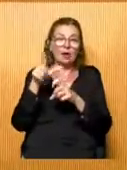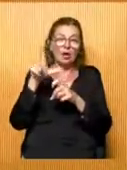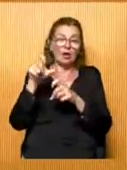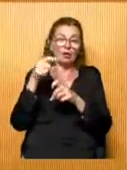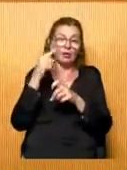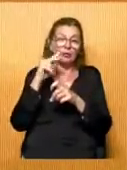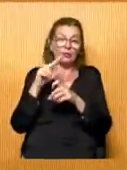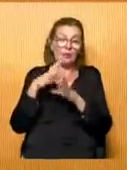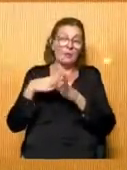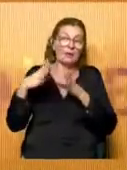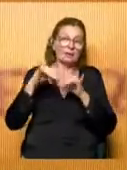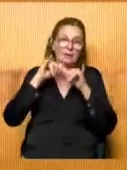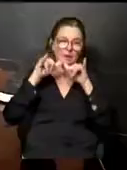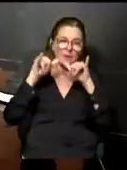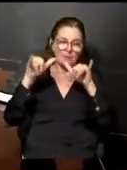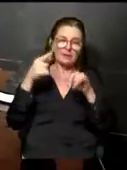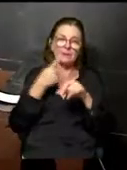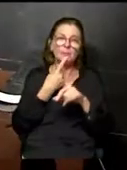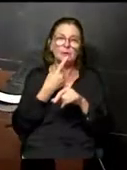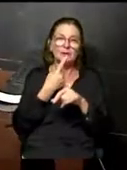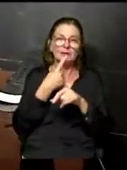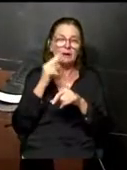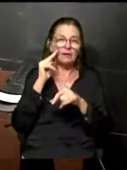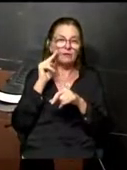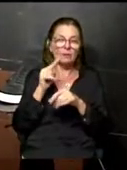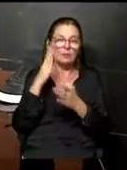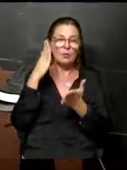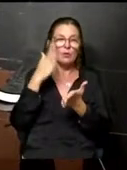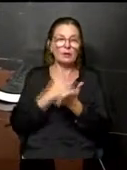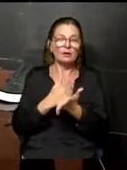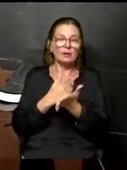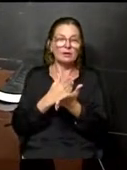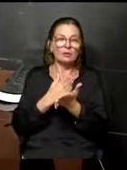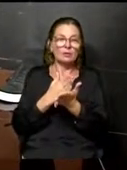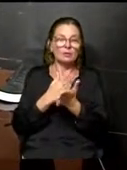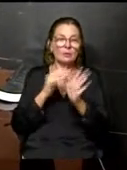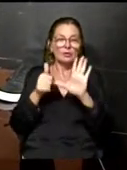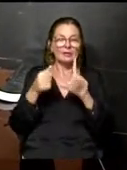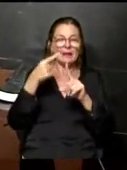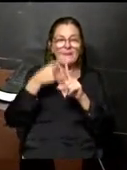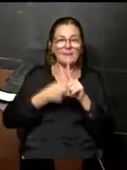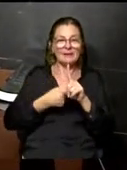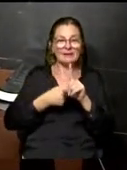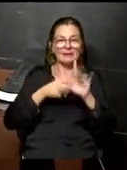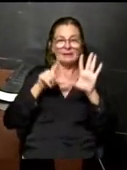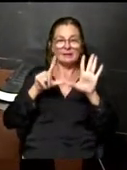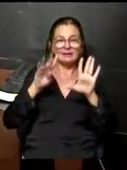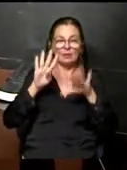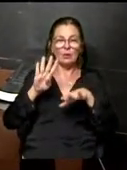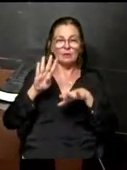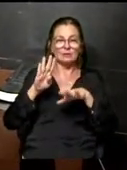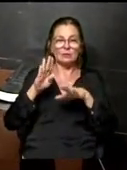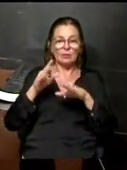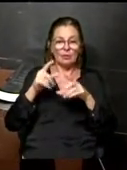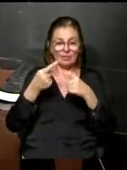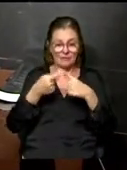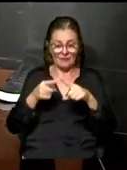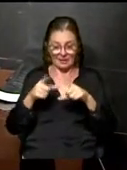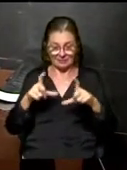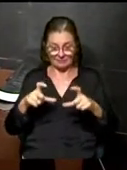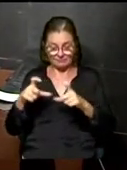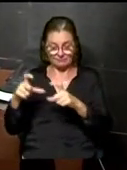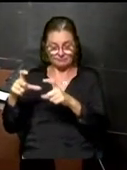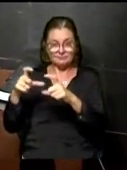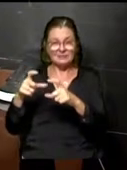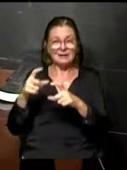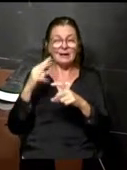en el contexto de campaña. Bien. Entonces vemos que en el último bimestre hay 74 artículos de prensa que tratan el tema